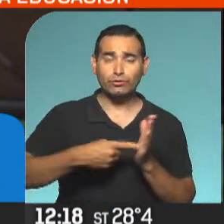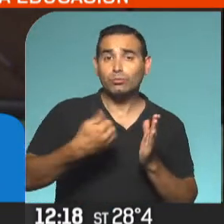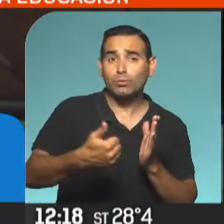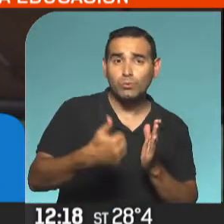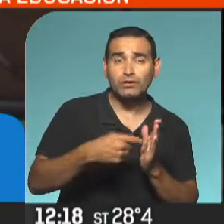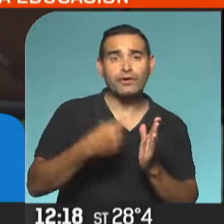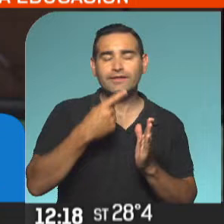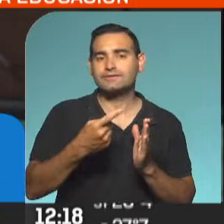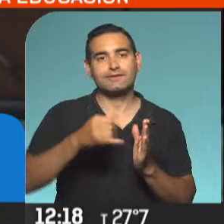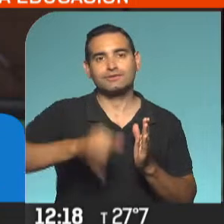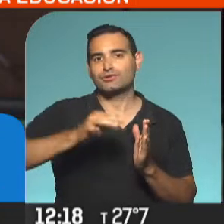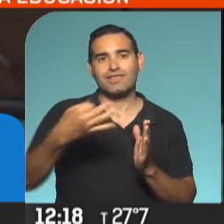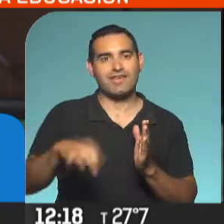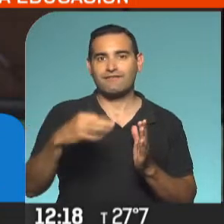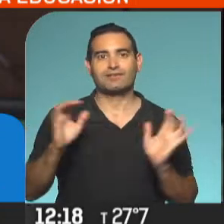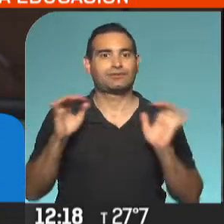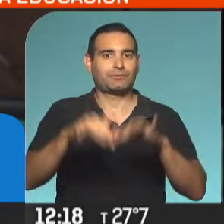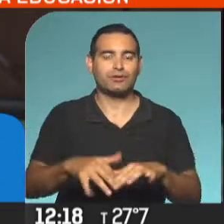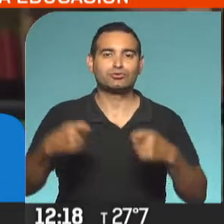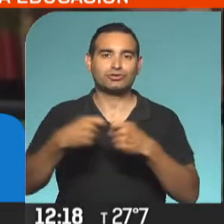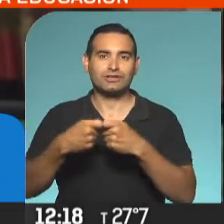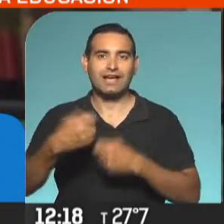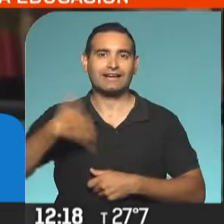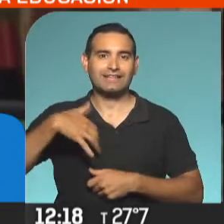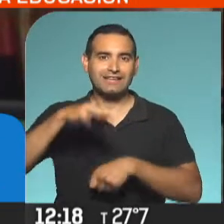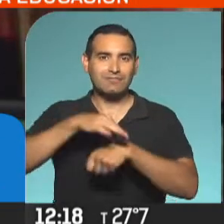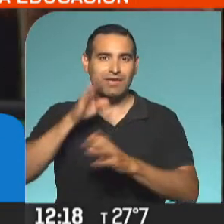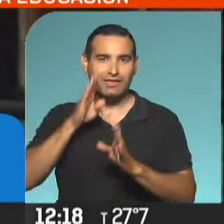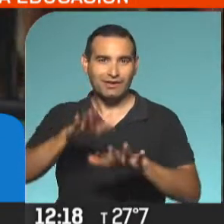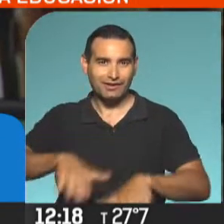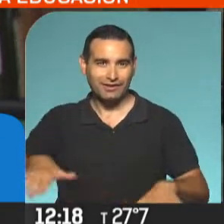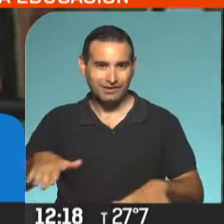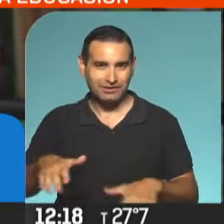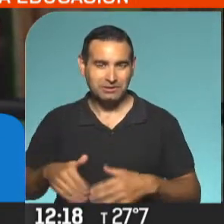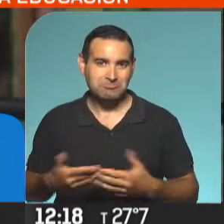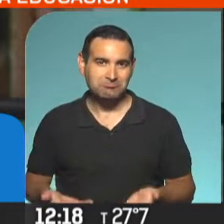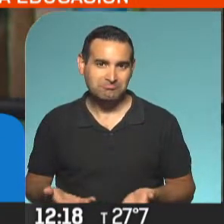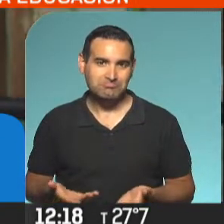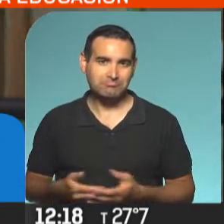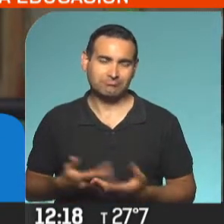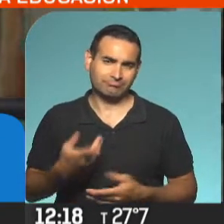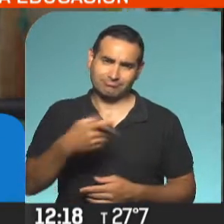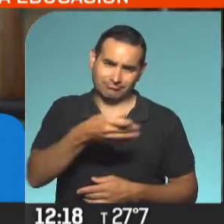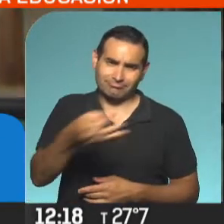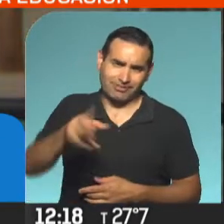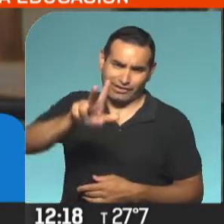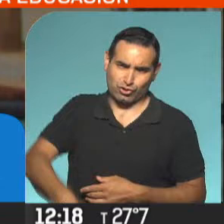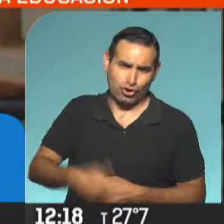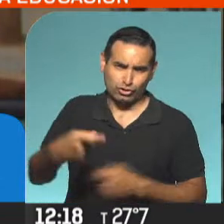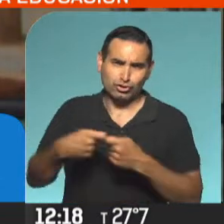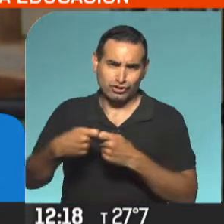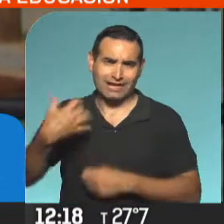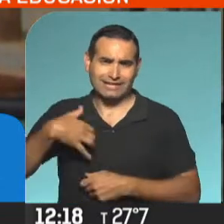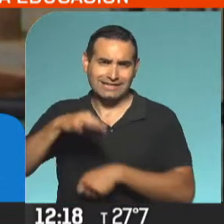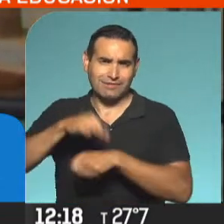dice que es imprescindible la vuelta, que es de la Sociedad Argentina de Pediatría. Sí. Digo, a ver, incuestionable la Sociedad Argentina de Pediatría.